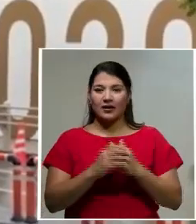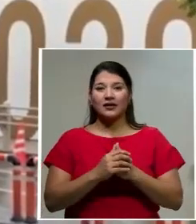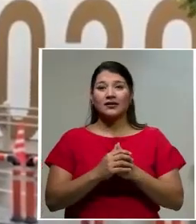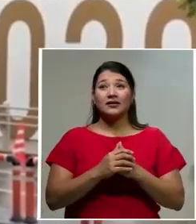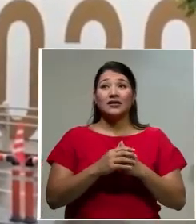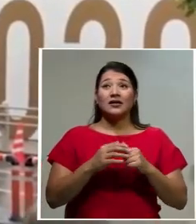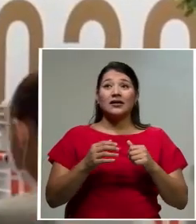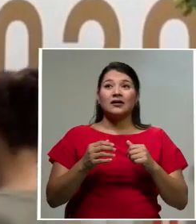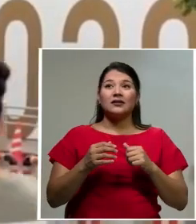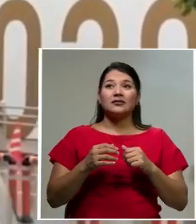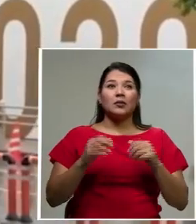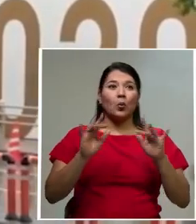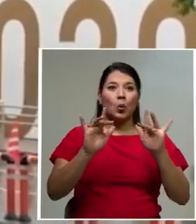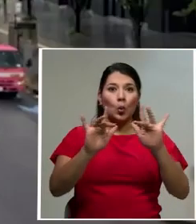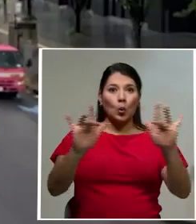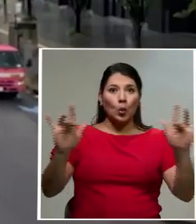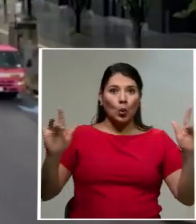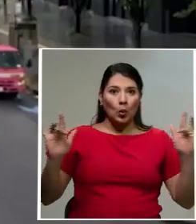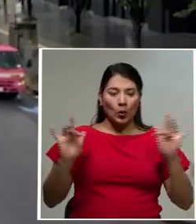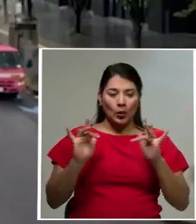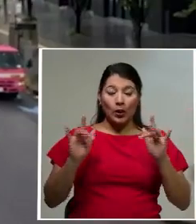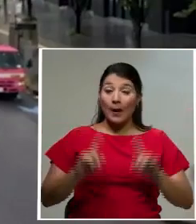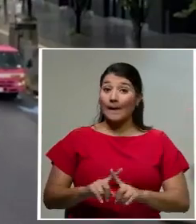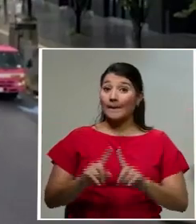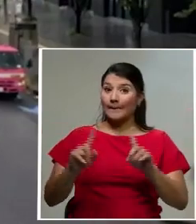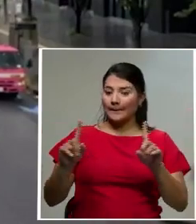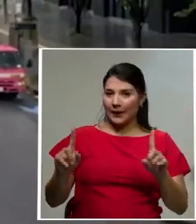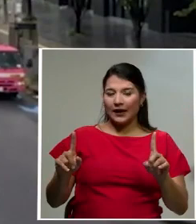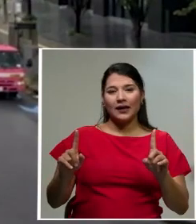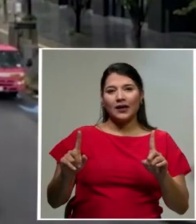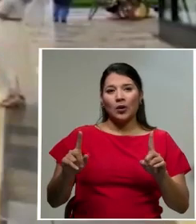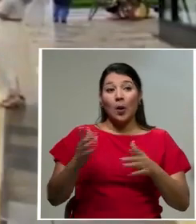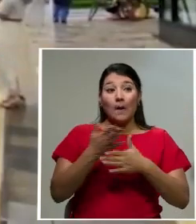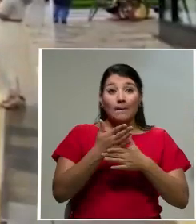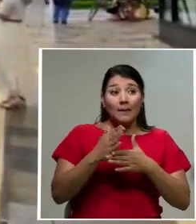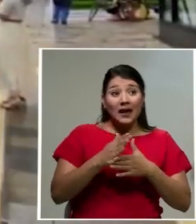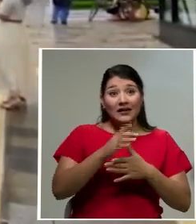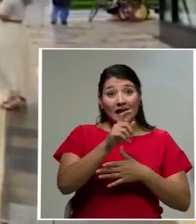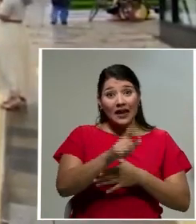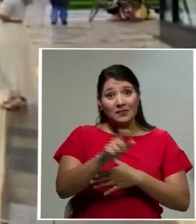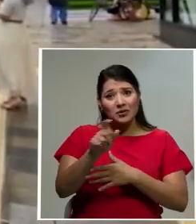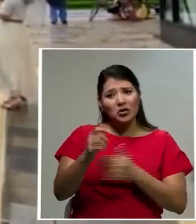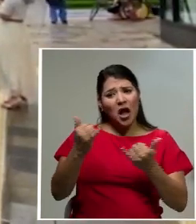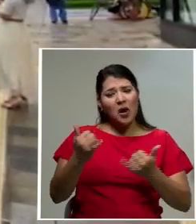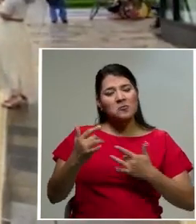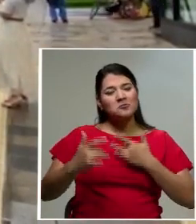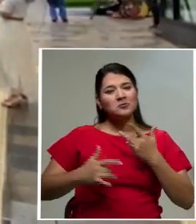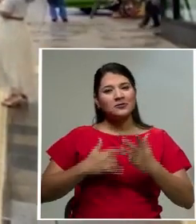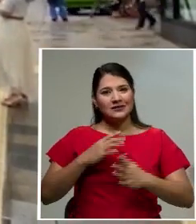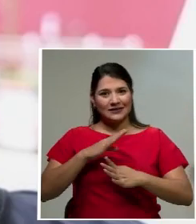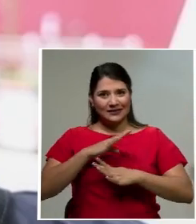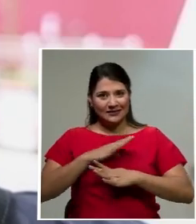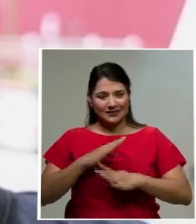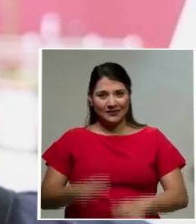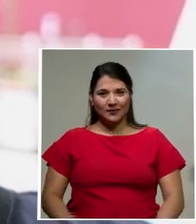las gradas fue el gran ausente. Pero pese a todo, una parte de la población se muestra satisfecha.